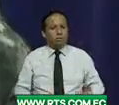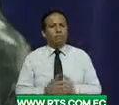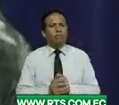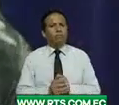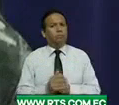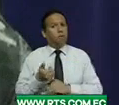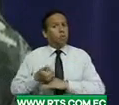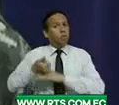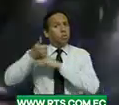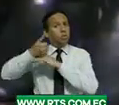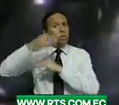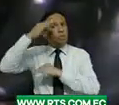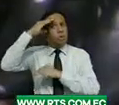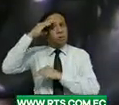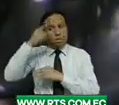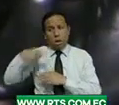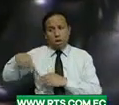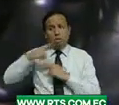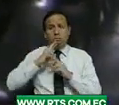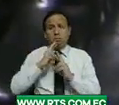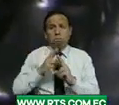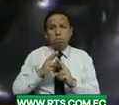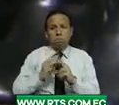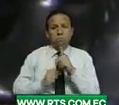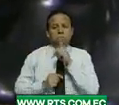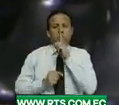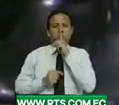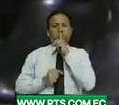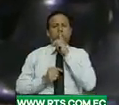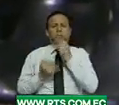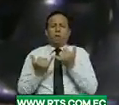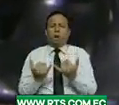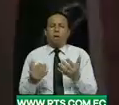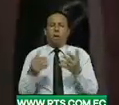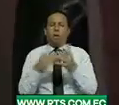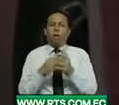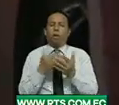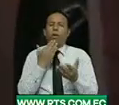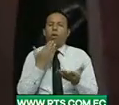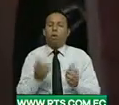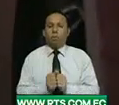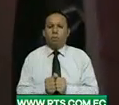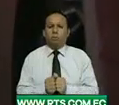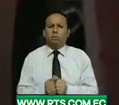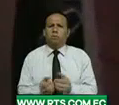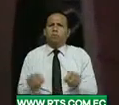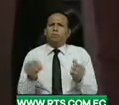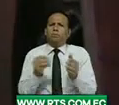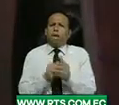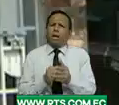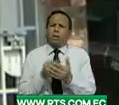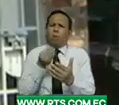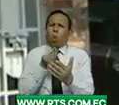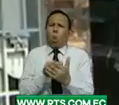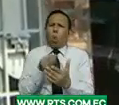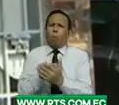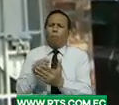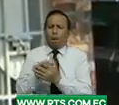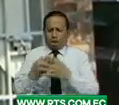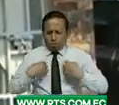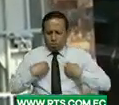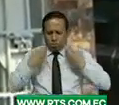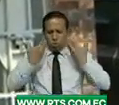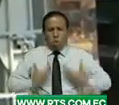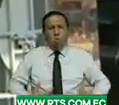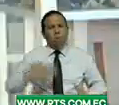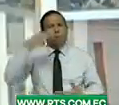pronunciamiento. Ahora vuelve al debate la adquisición de uniformes policiales. En los locales autorizados